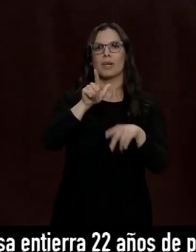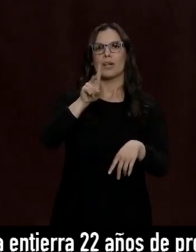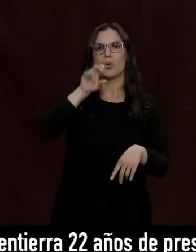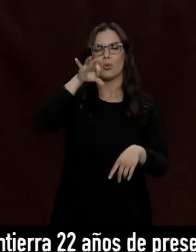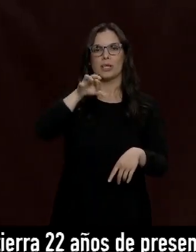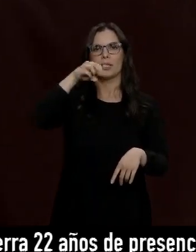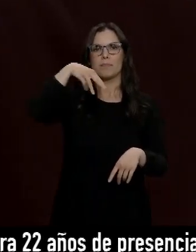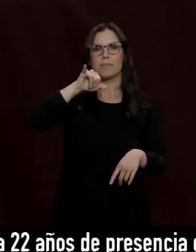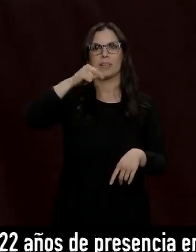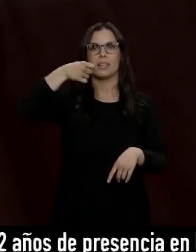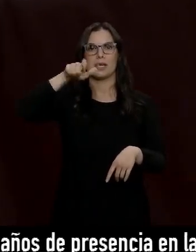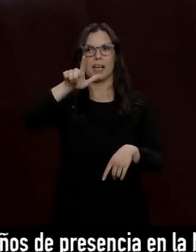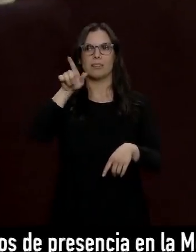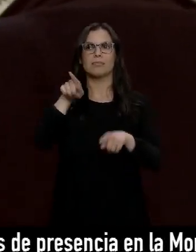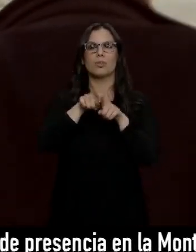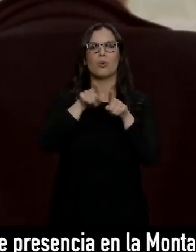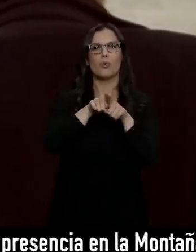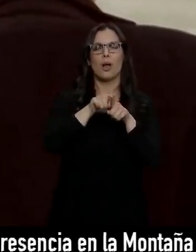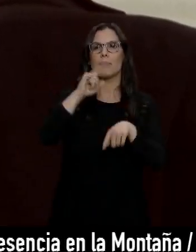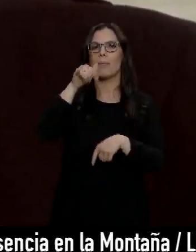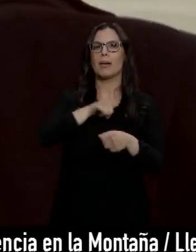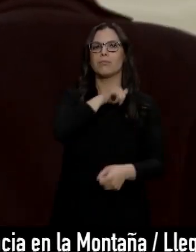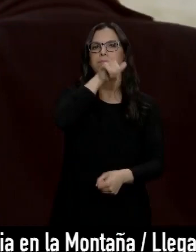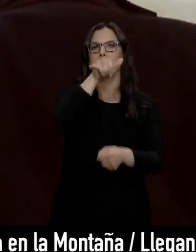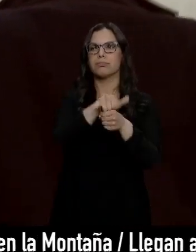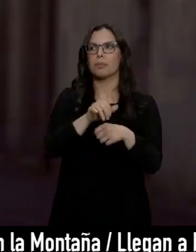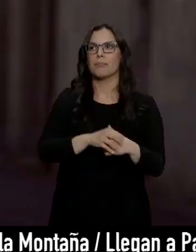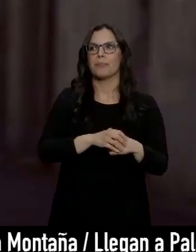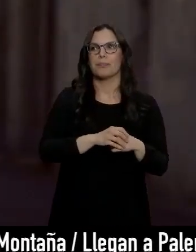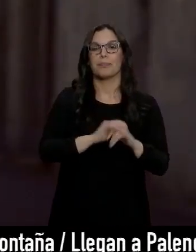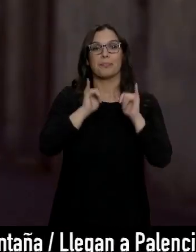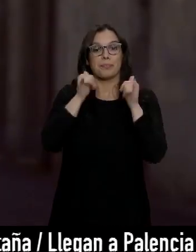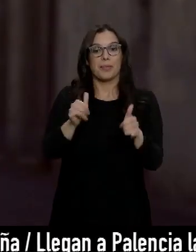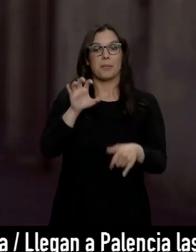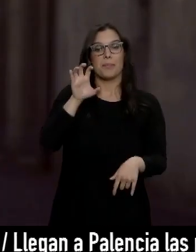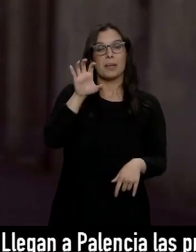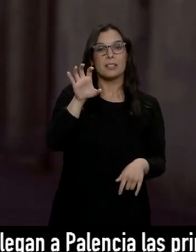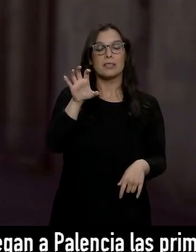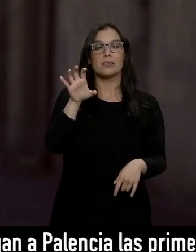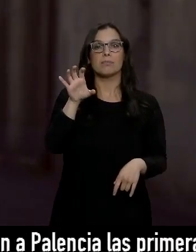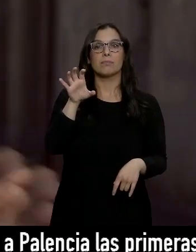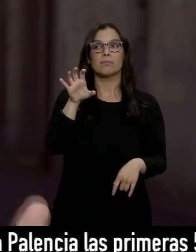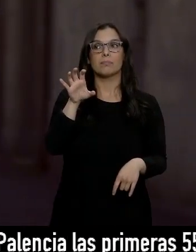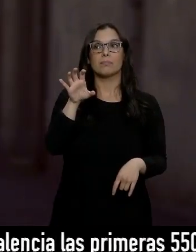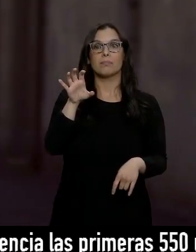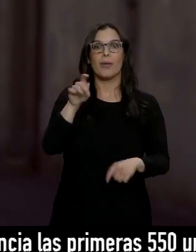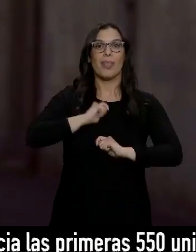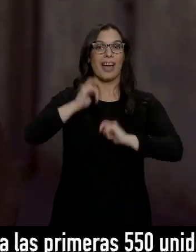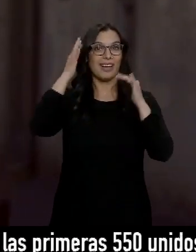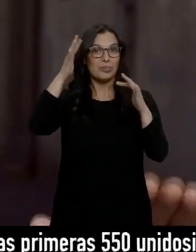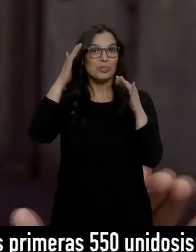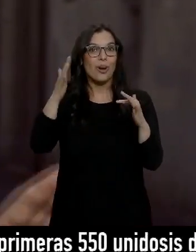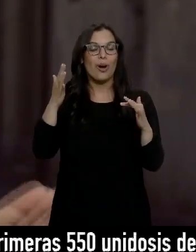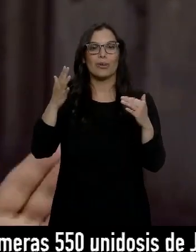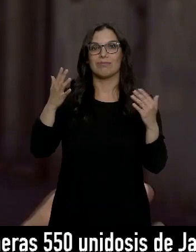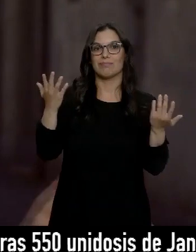hacemos escala en el largo viaje del emigrante. Primera parada. Llegas a un país y te ilusionas porque dices,